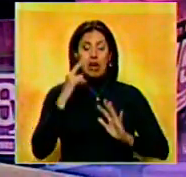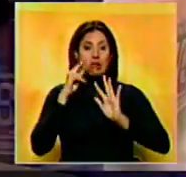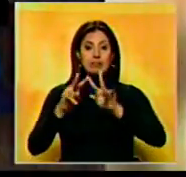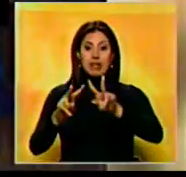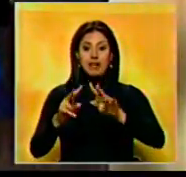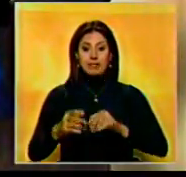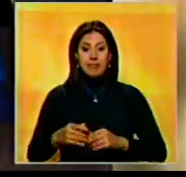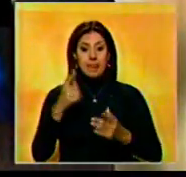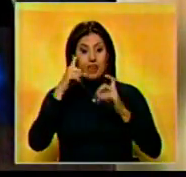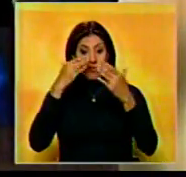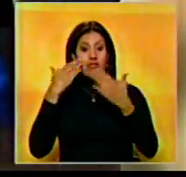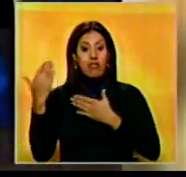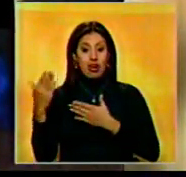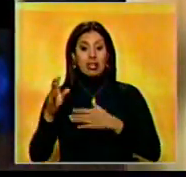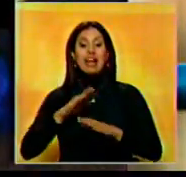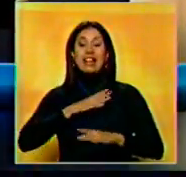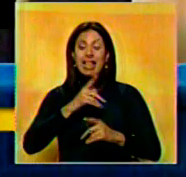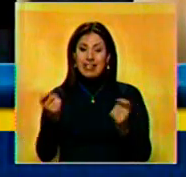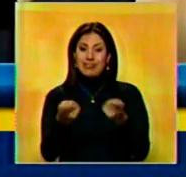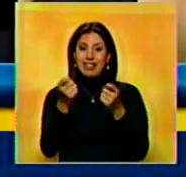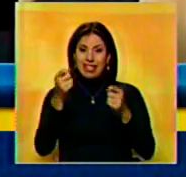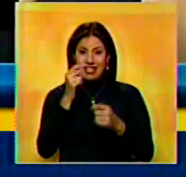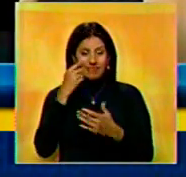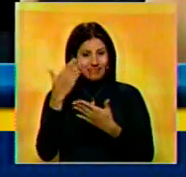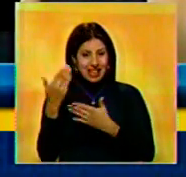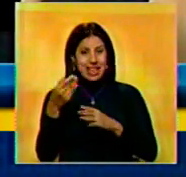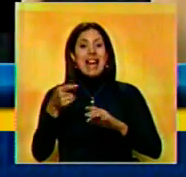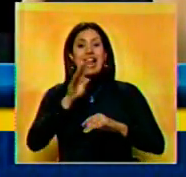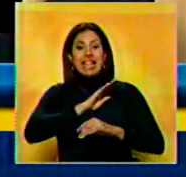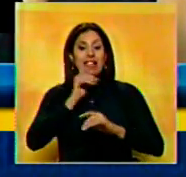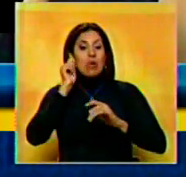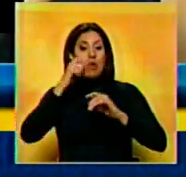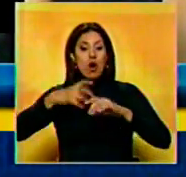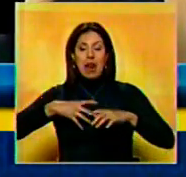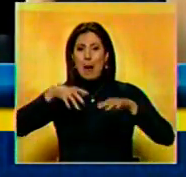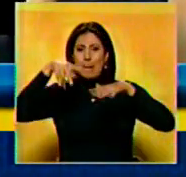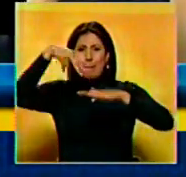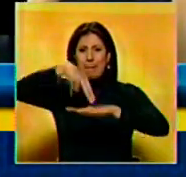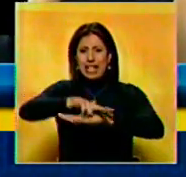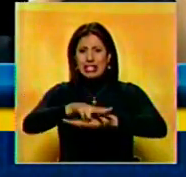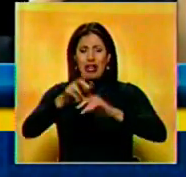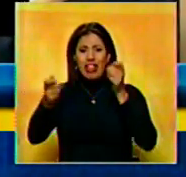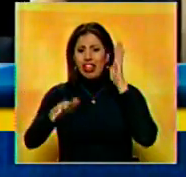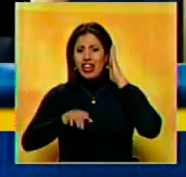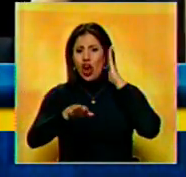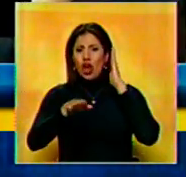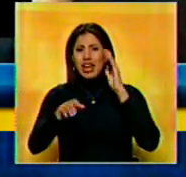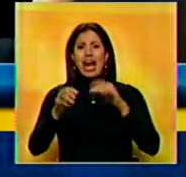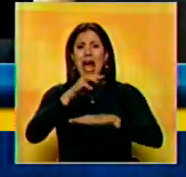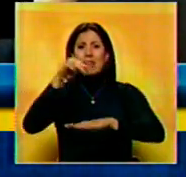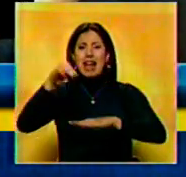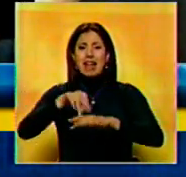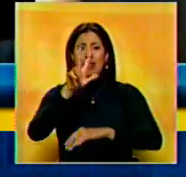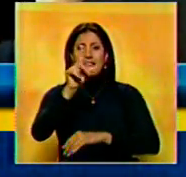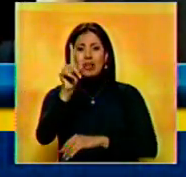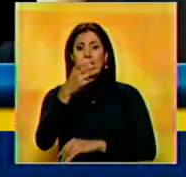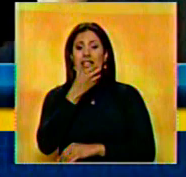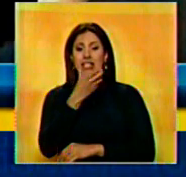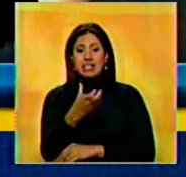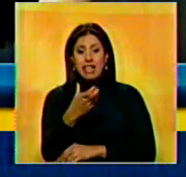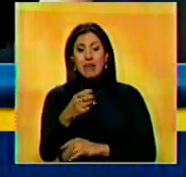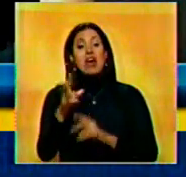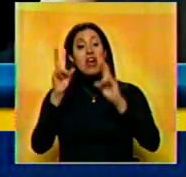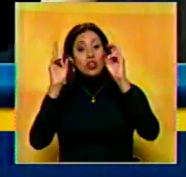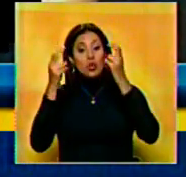descubierto. Esta foto es cortesía del portal TMZ y muestra a Vergara en el piso de una famosa discoteca en Miami el 31 de diciembre tras